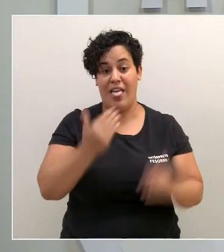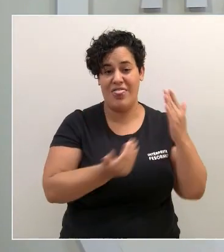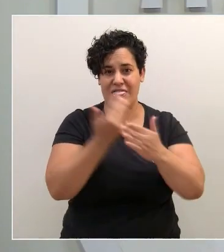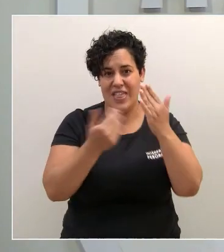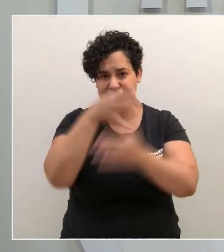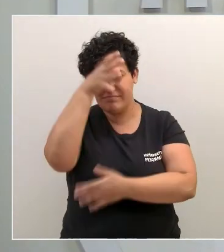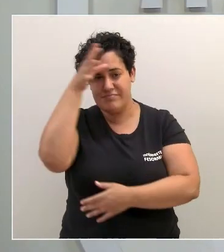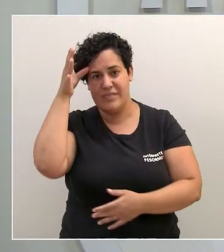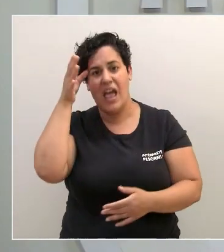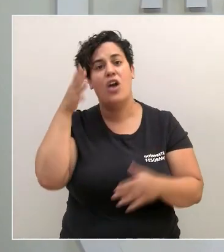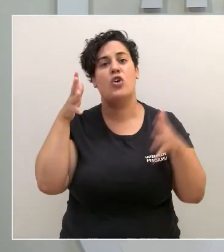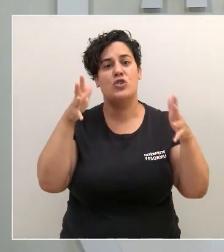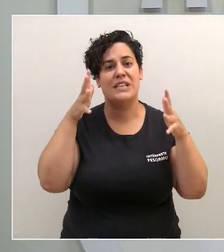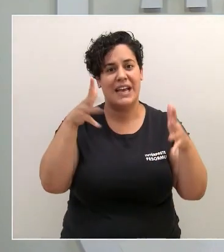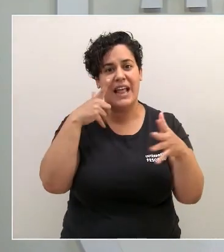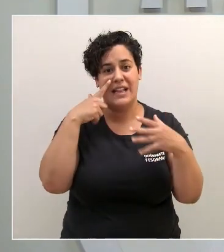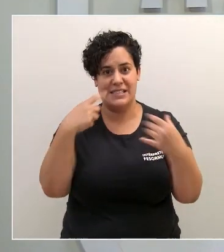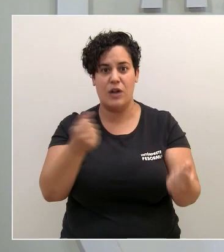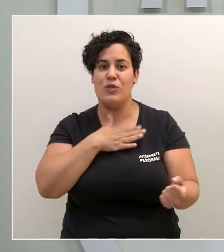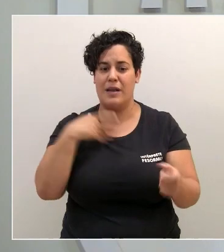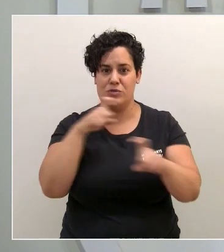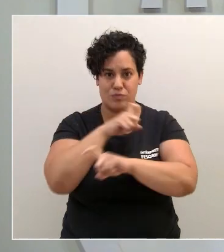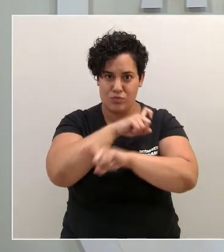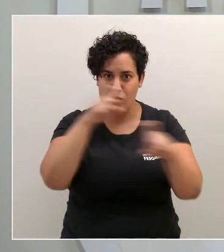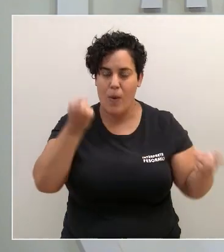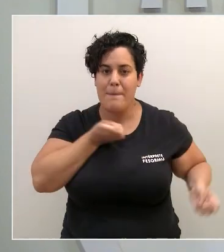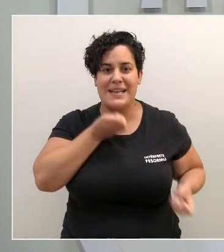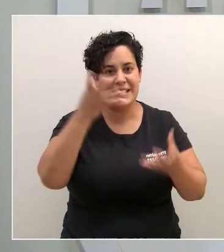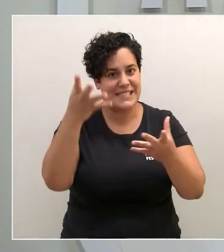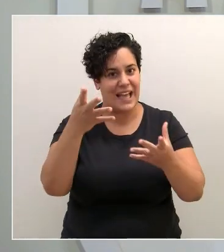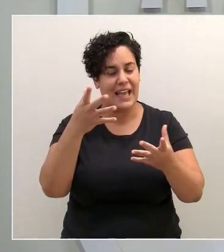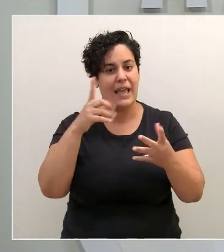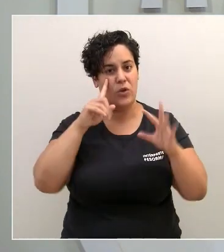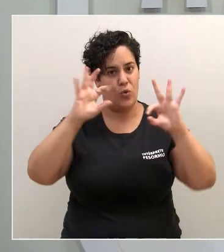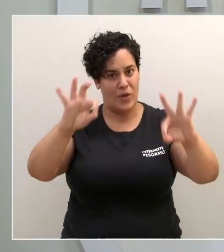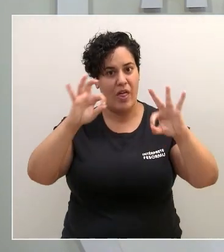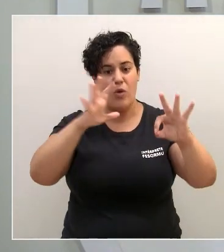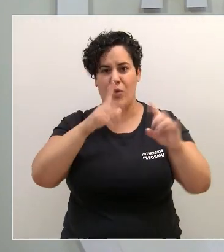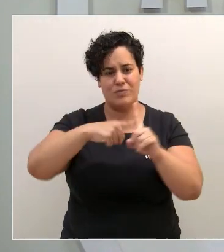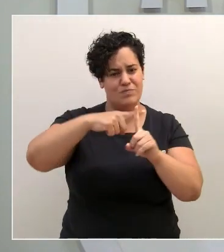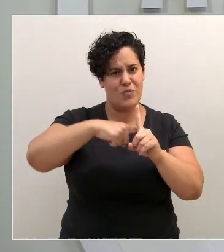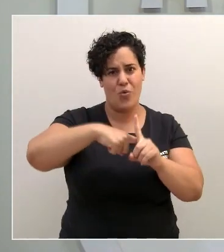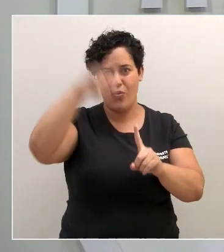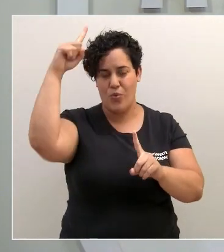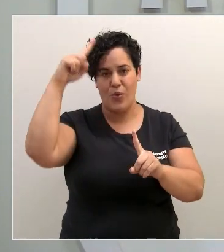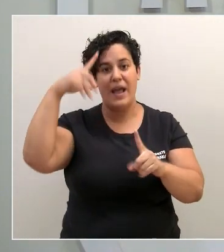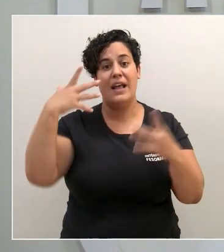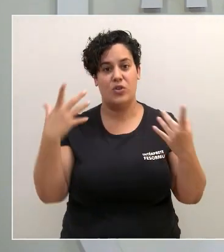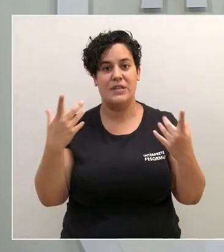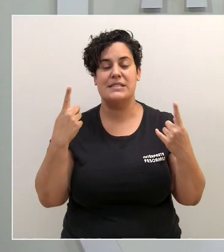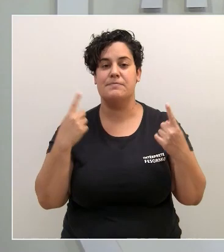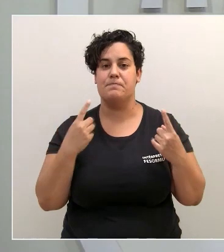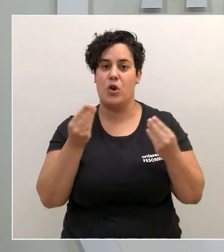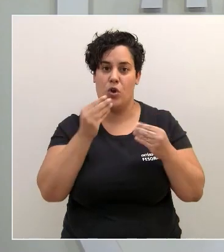la Consejería de Salud queremos lanzar un mensaje de precaución ante la subida de temperaturas, recomendando extremar las medidas